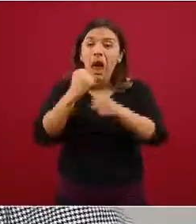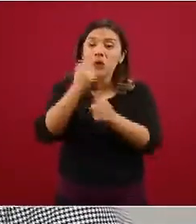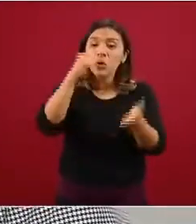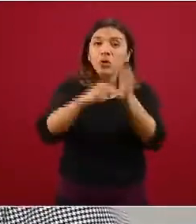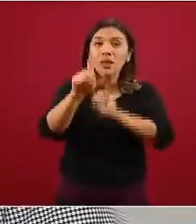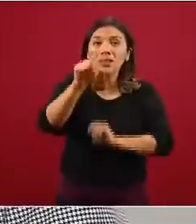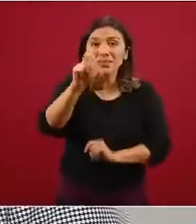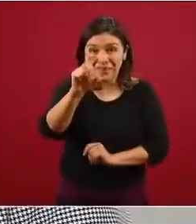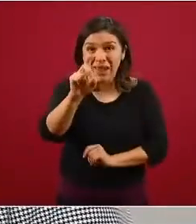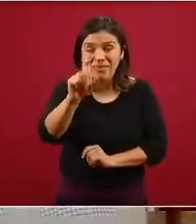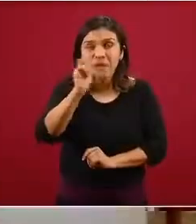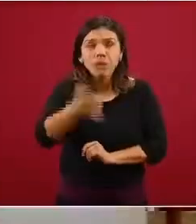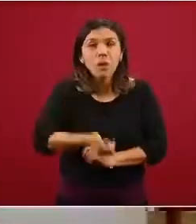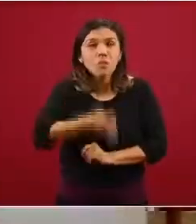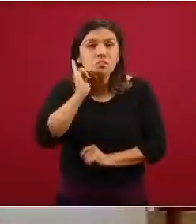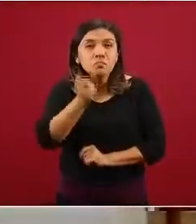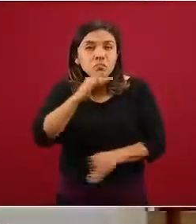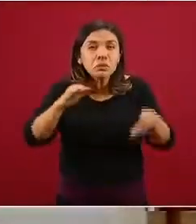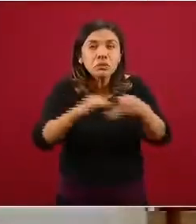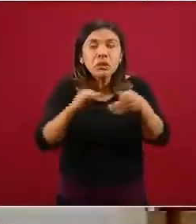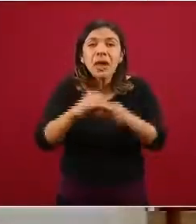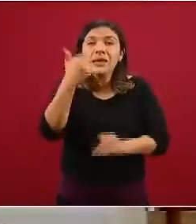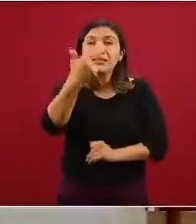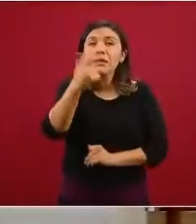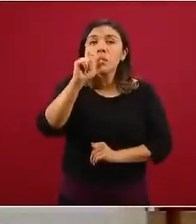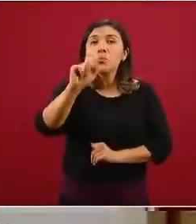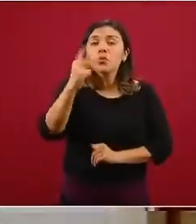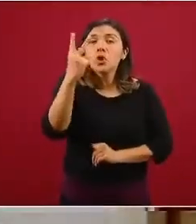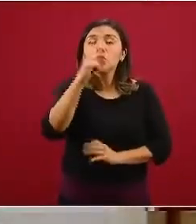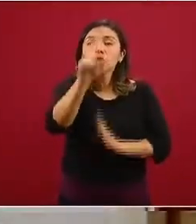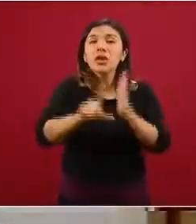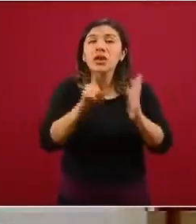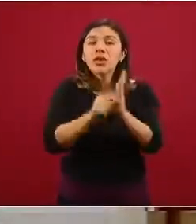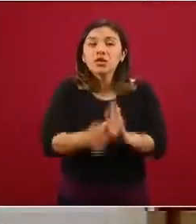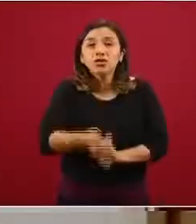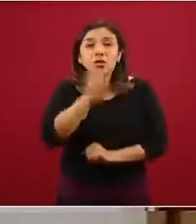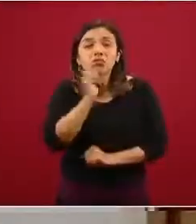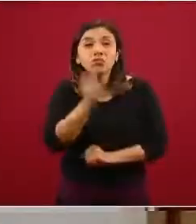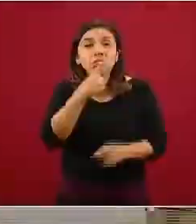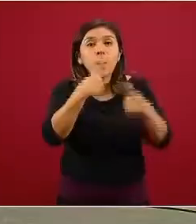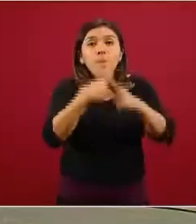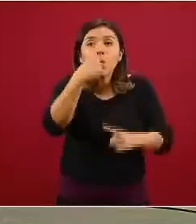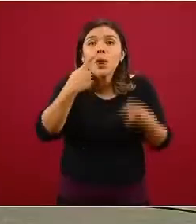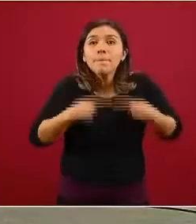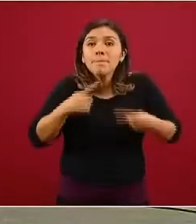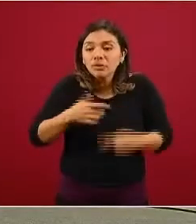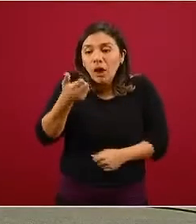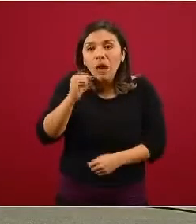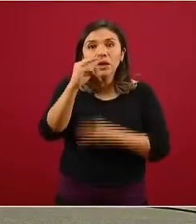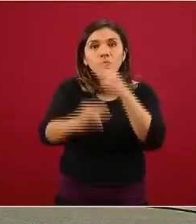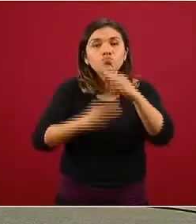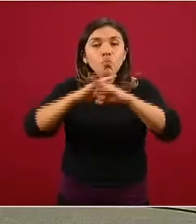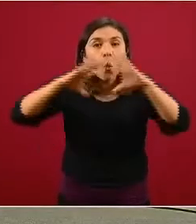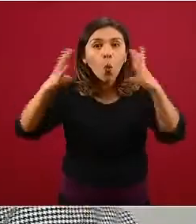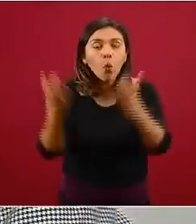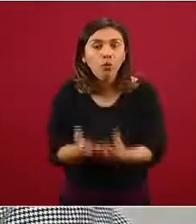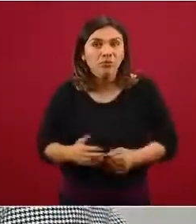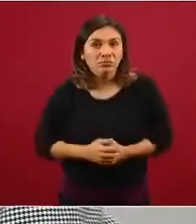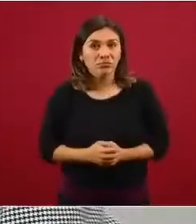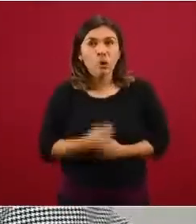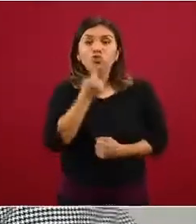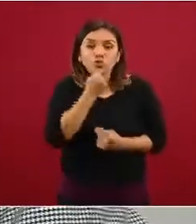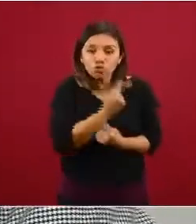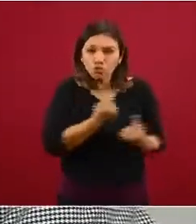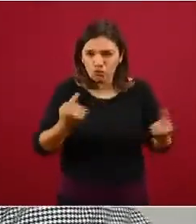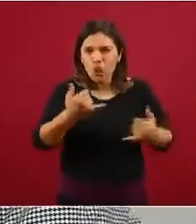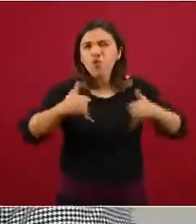2030 estaremos consumiendo un promedio de 7.2 litros de alcohol por cabeza en el planeta. Con respecto a los menores